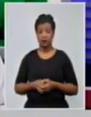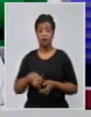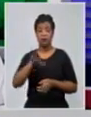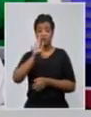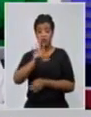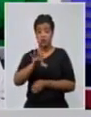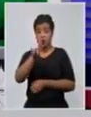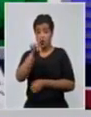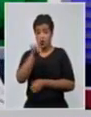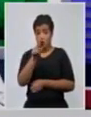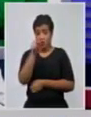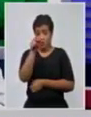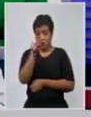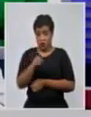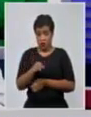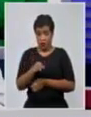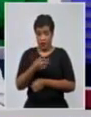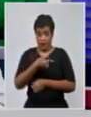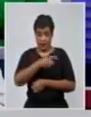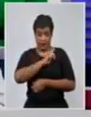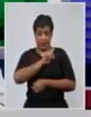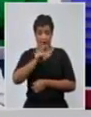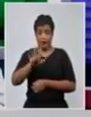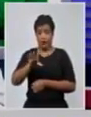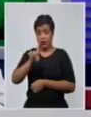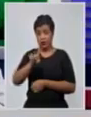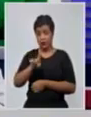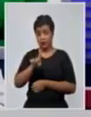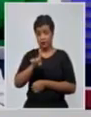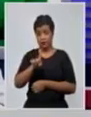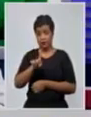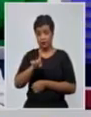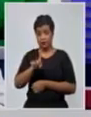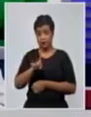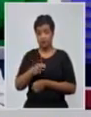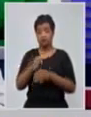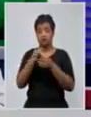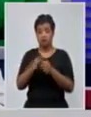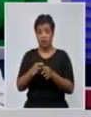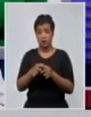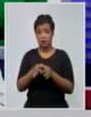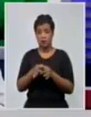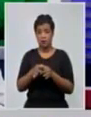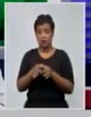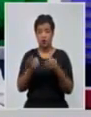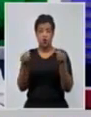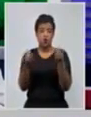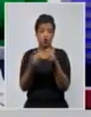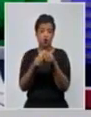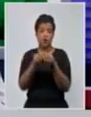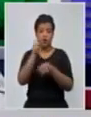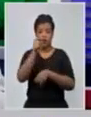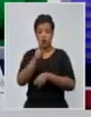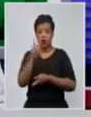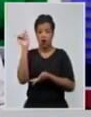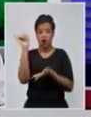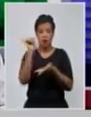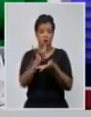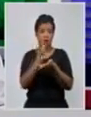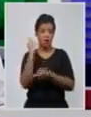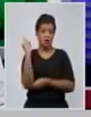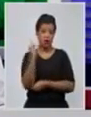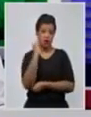51 de los casos del día de ayer, 51 están vinculados con viajeros internacionales. Y